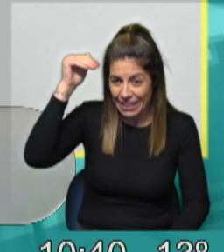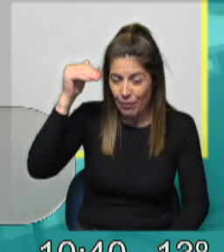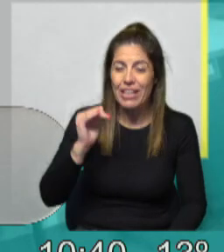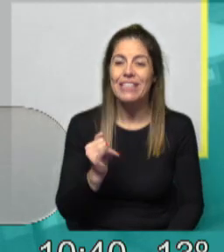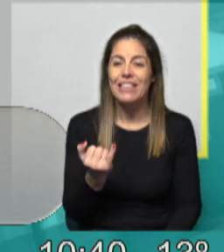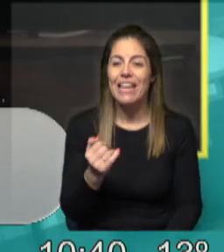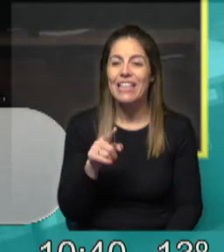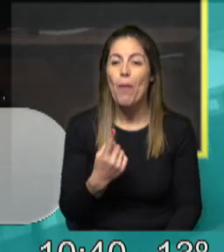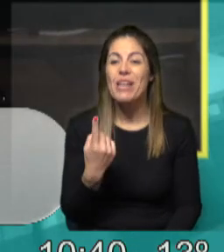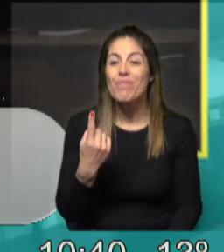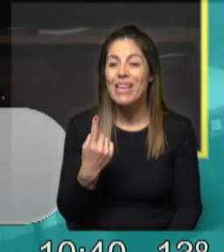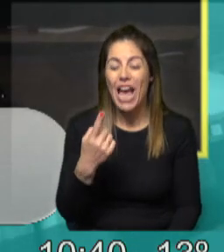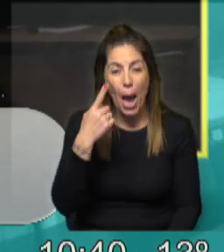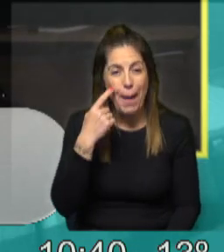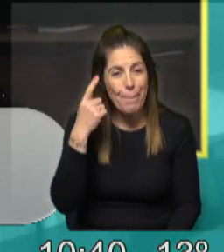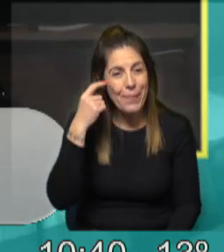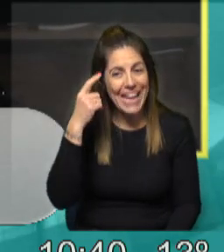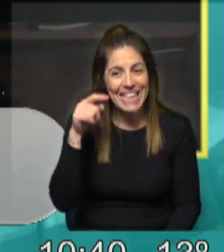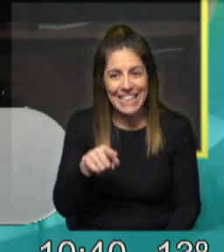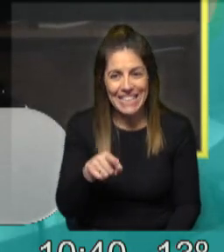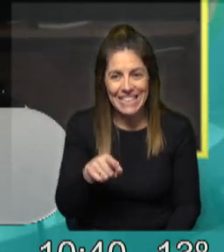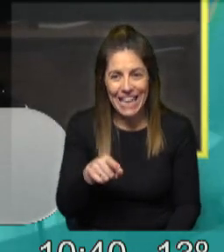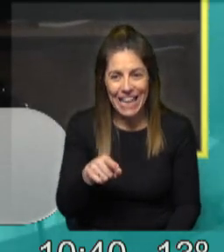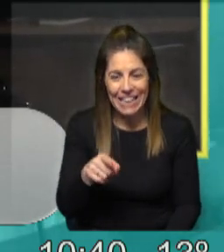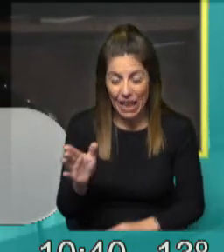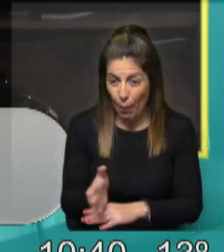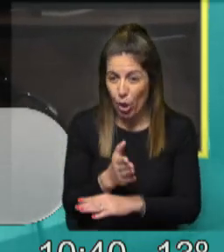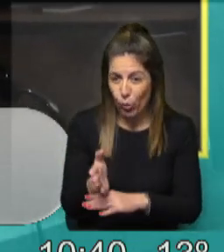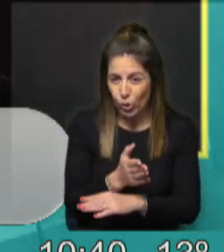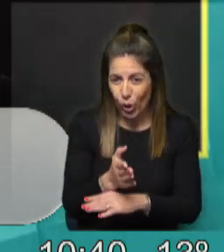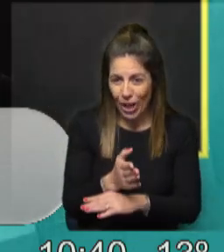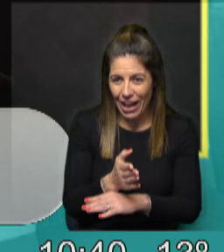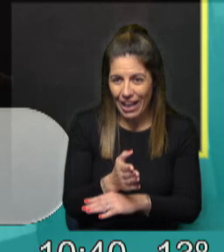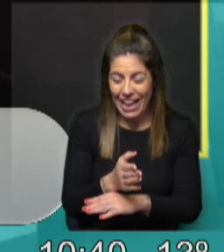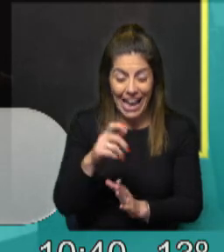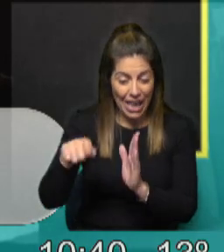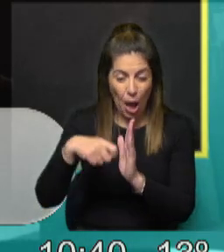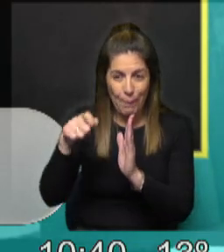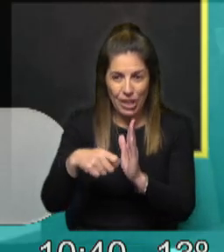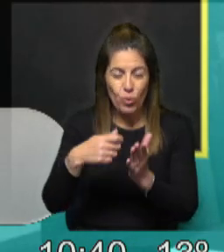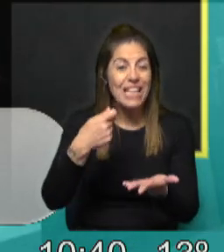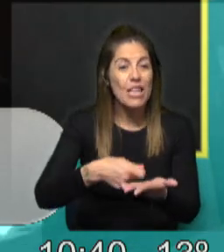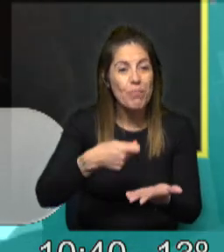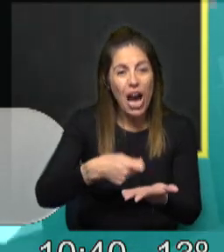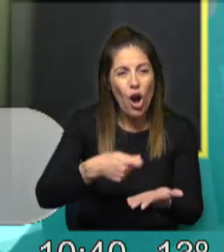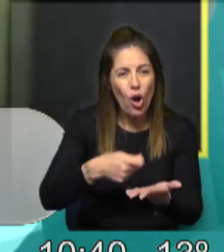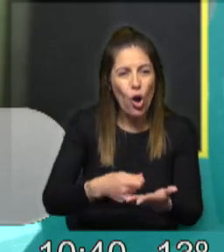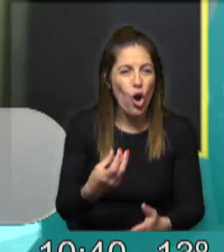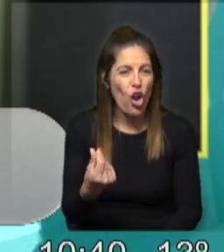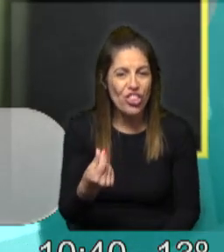primera experiencia de Orsay Producciones. Sí. Entonces, la película se financió con